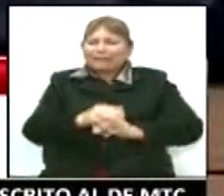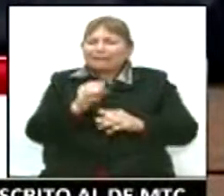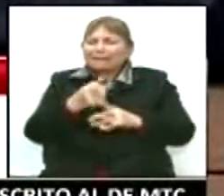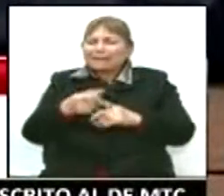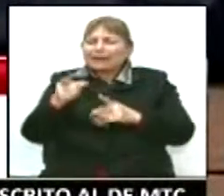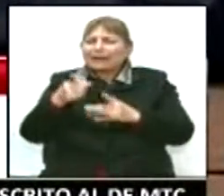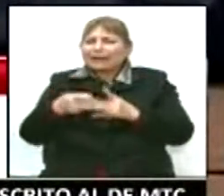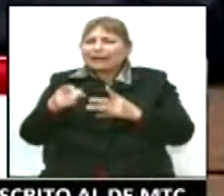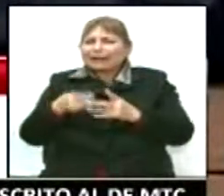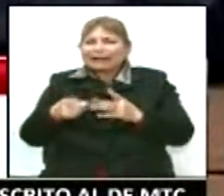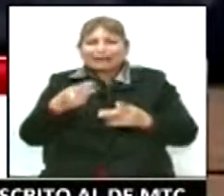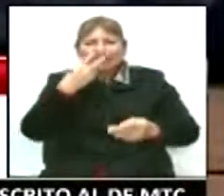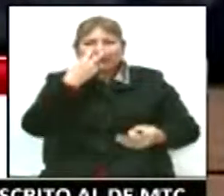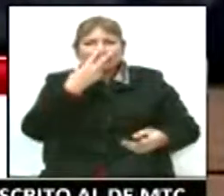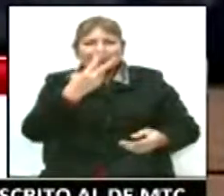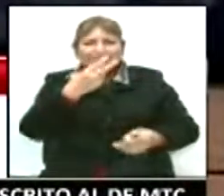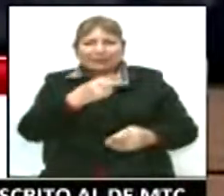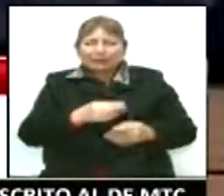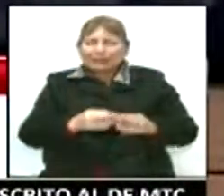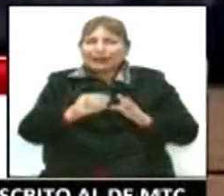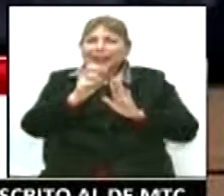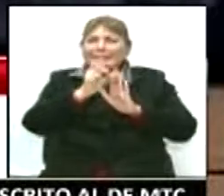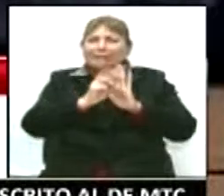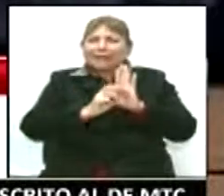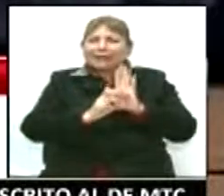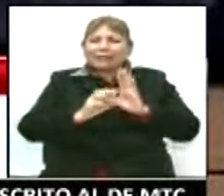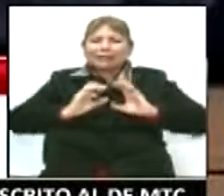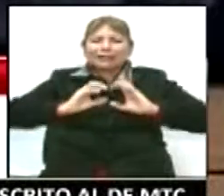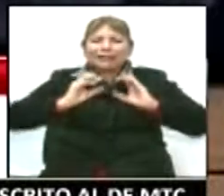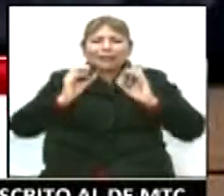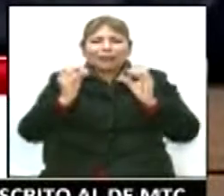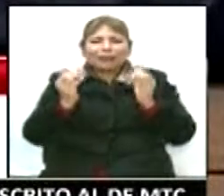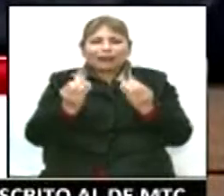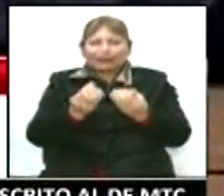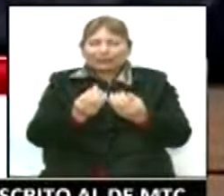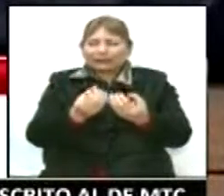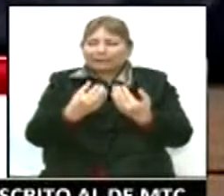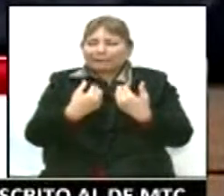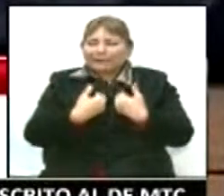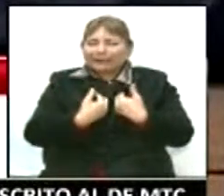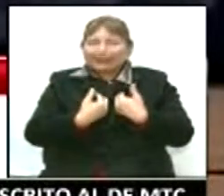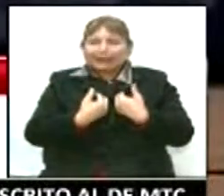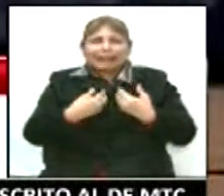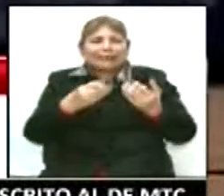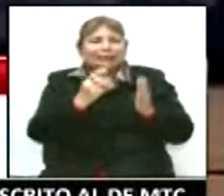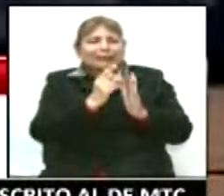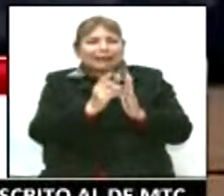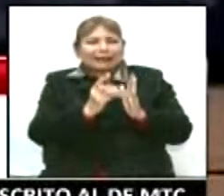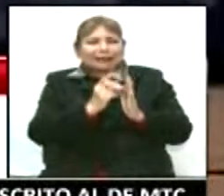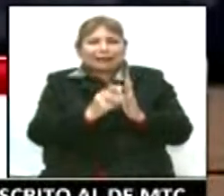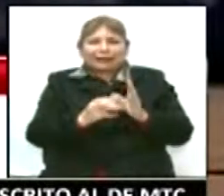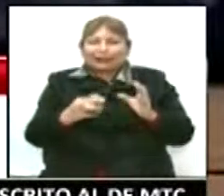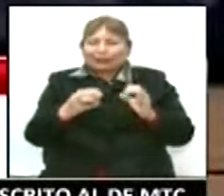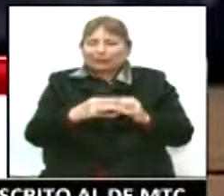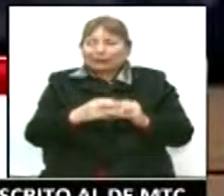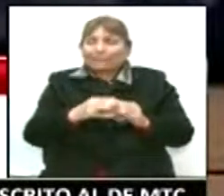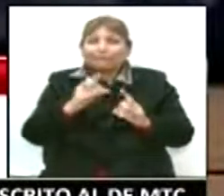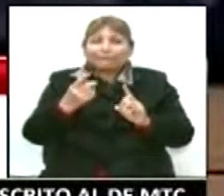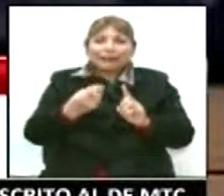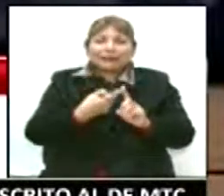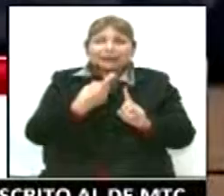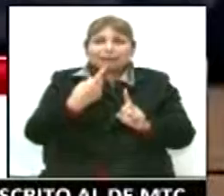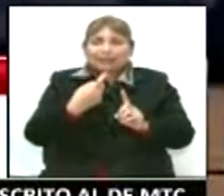Varias veces hemos visto en el Pleno del Congreso que vienen dictamen de la Comisión